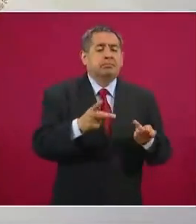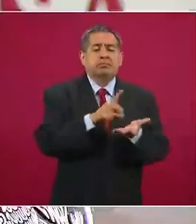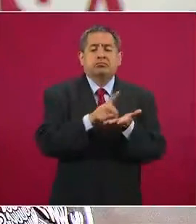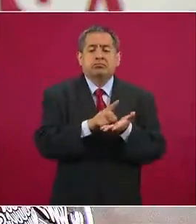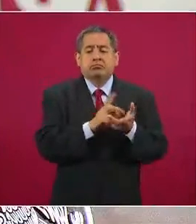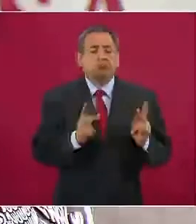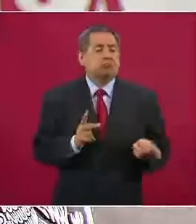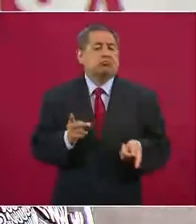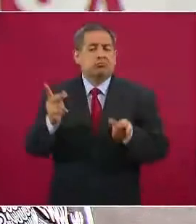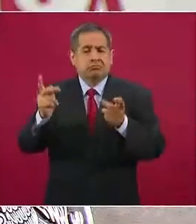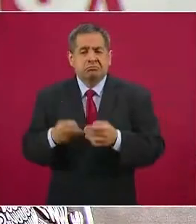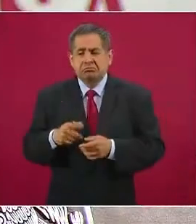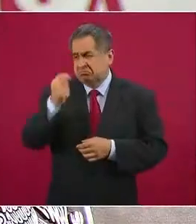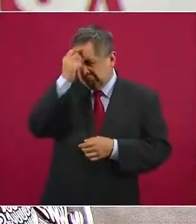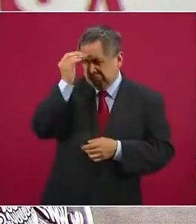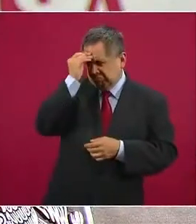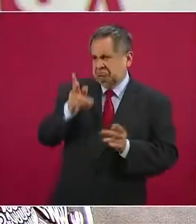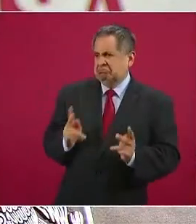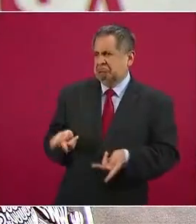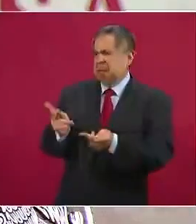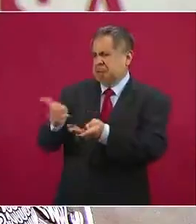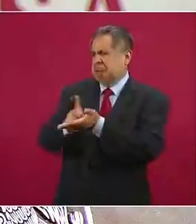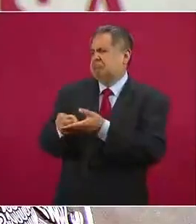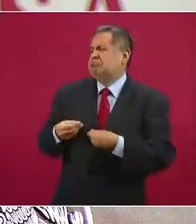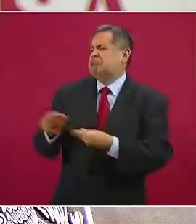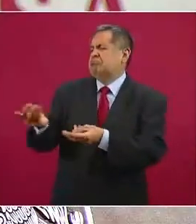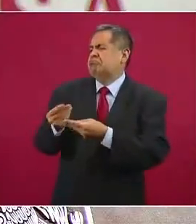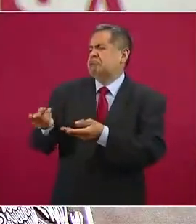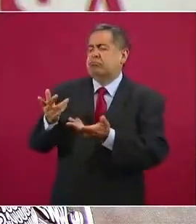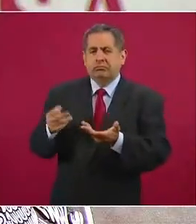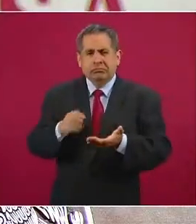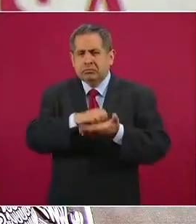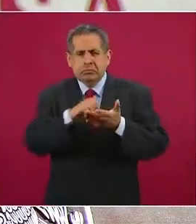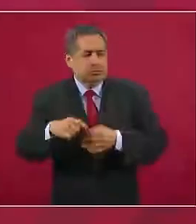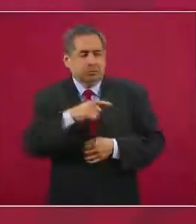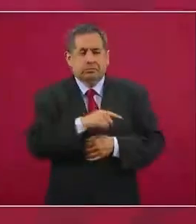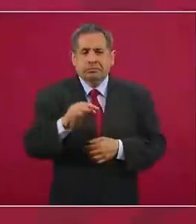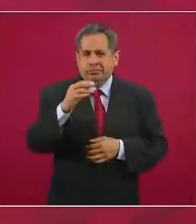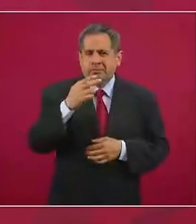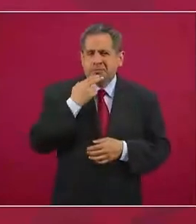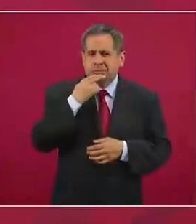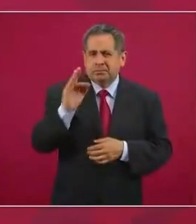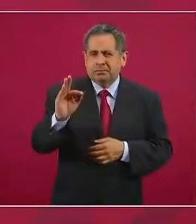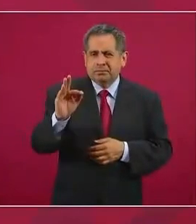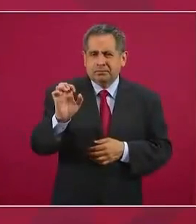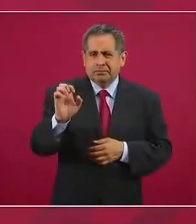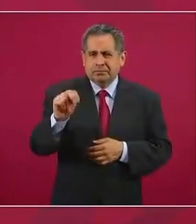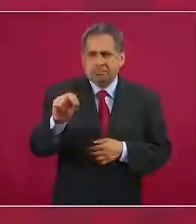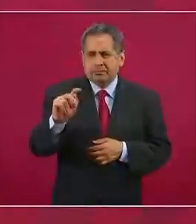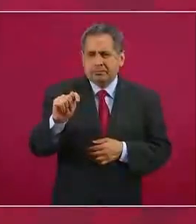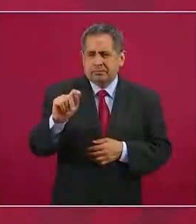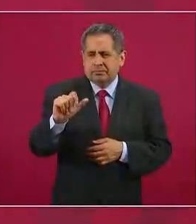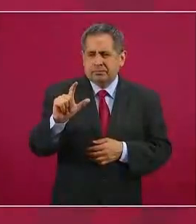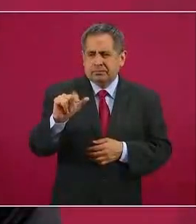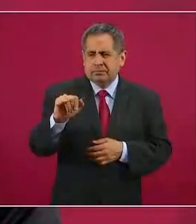Pues no se pone a pensar que con el fentanilo va a